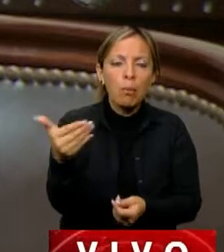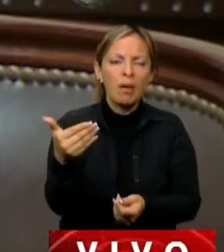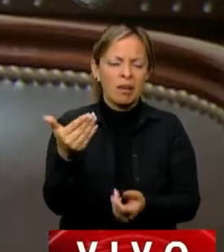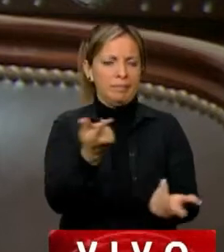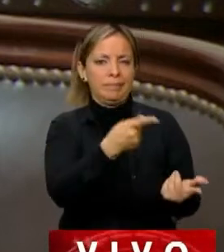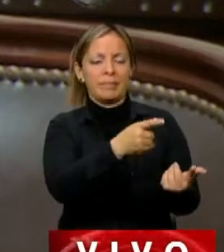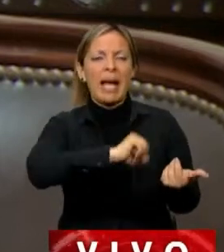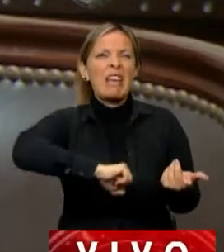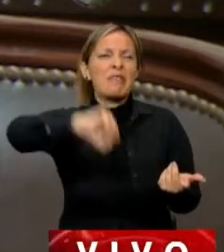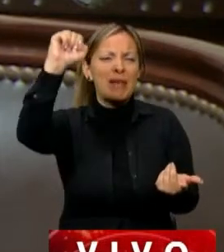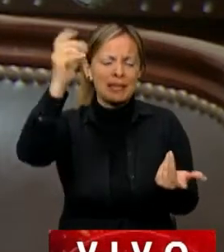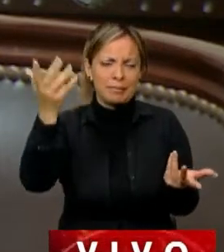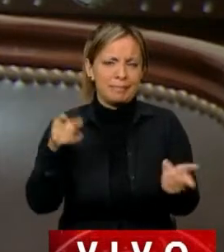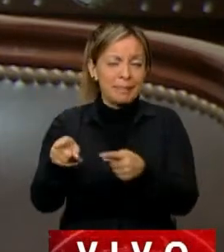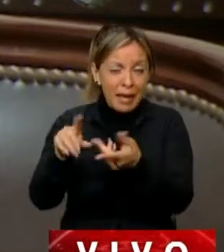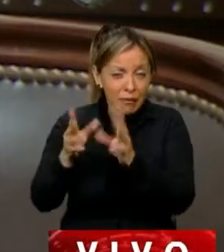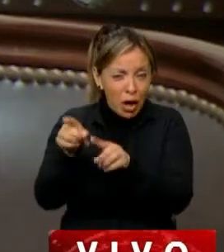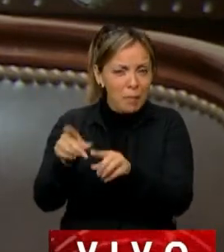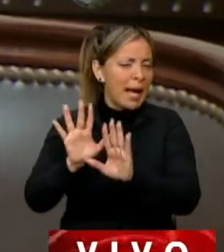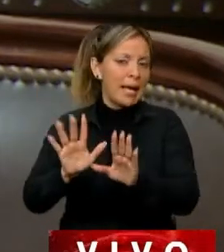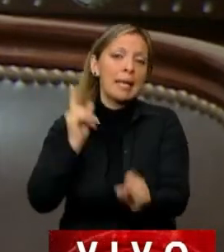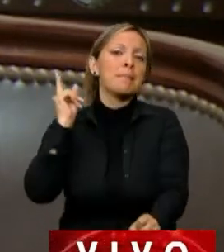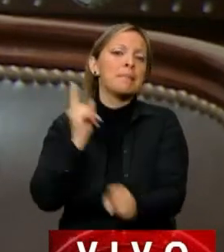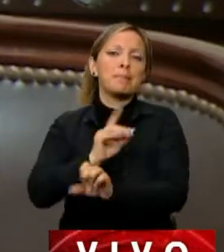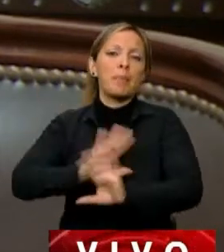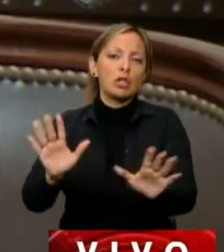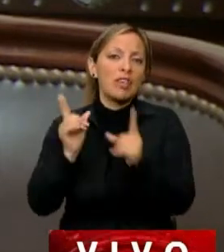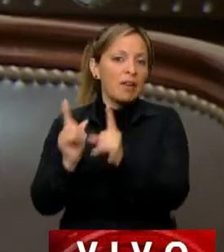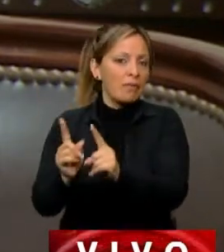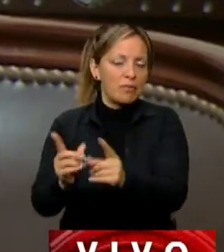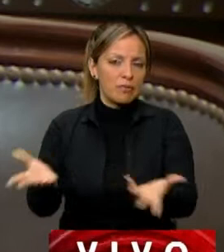inflación que existe en este momento, es casi imposible de sostener.